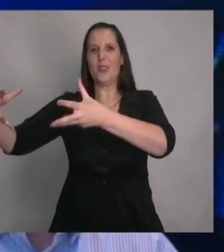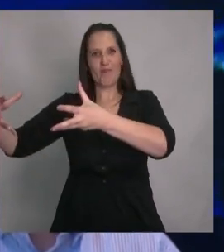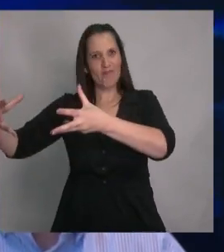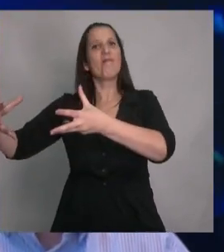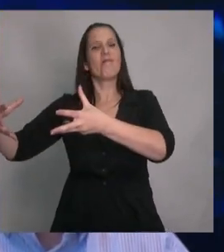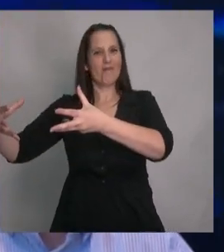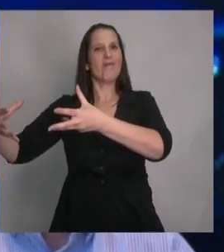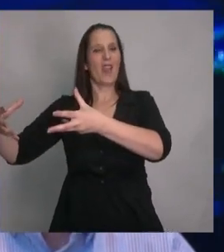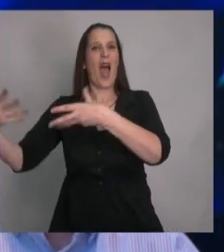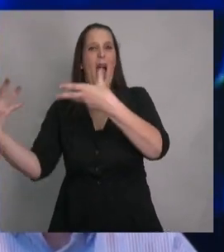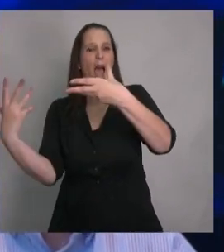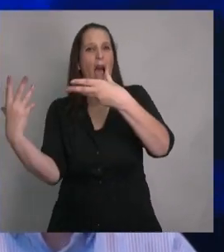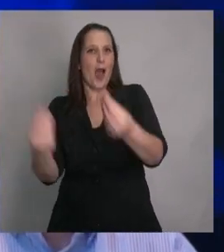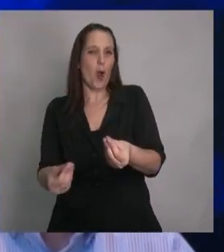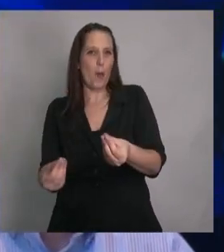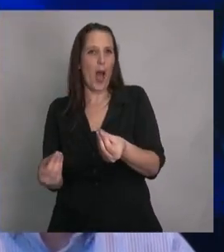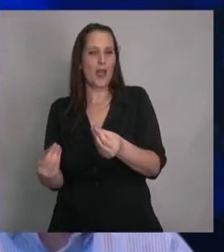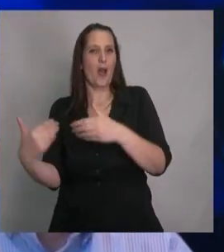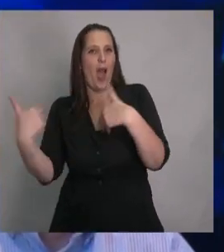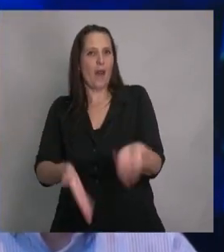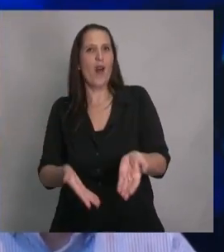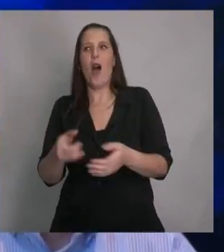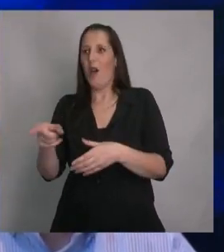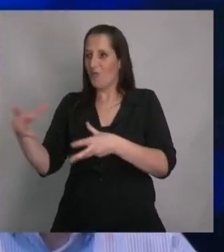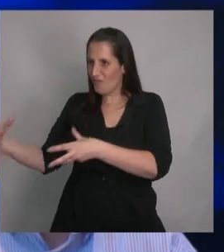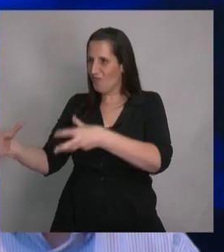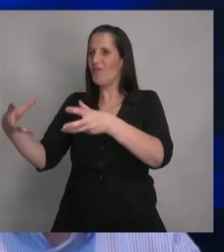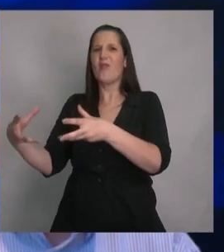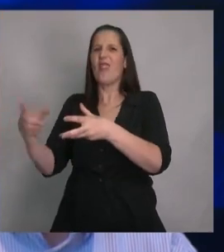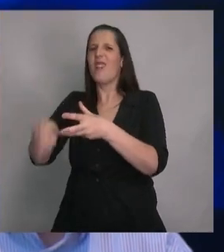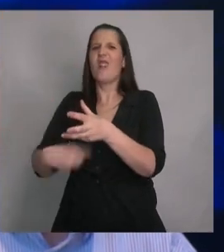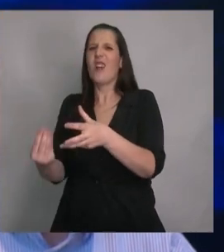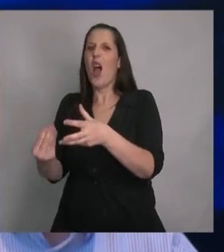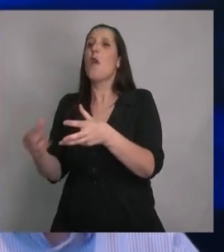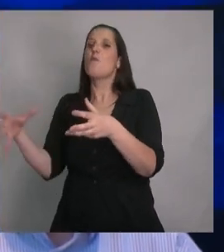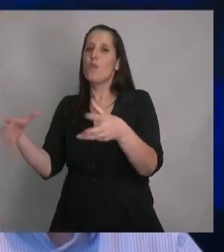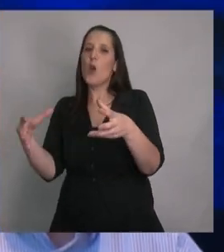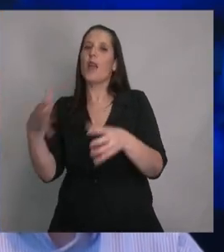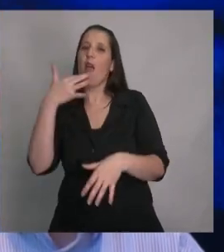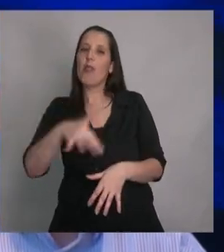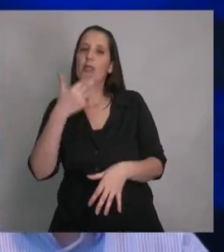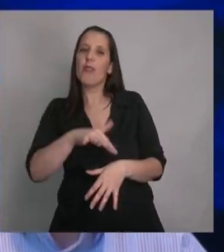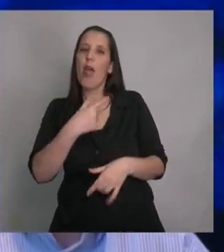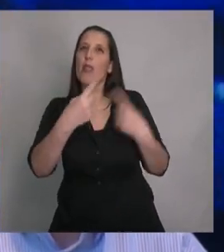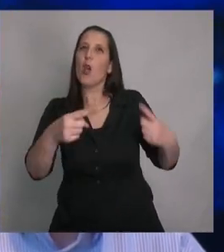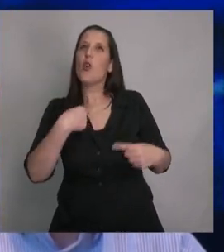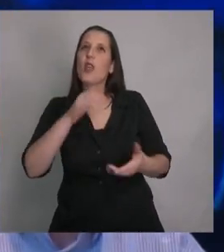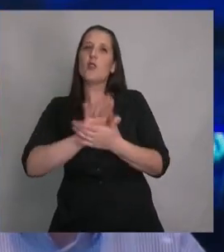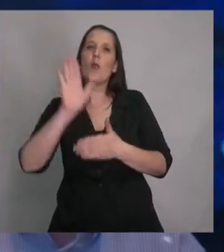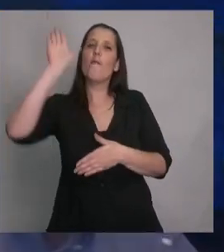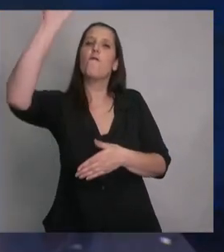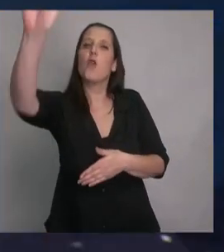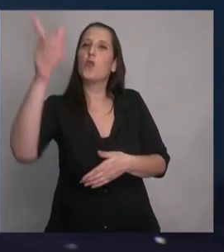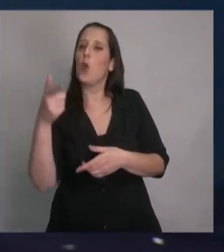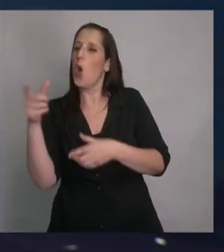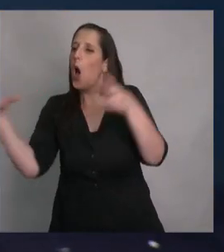Colombia humana, salió precisamente por interpretar cosas que tienen que ver con el futuro, con